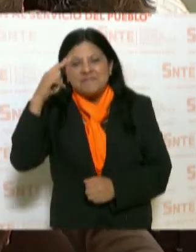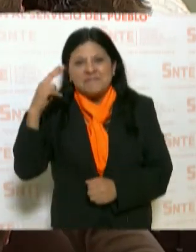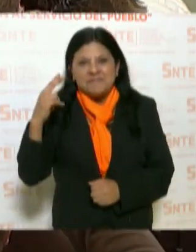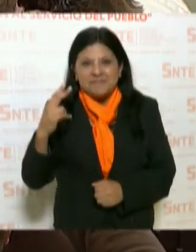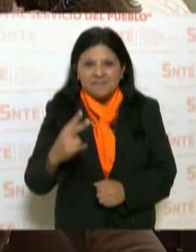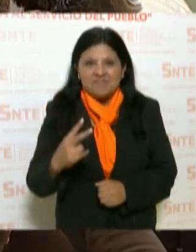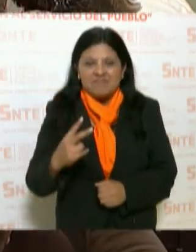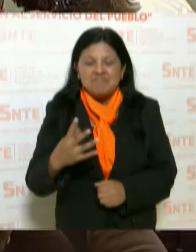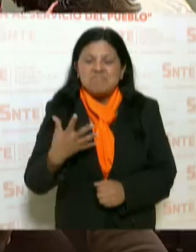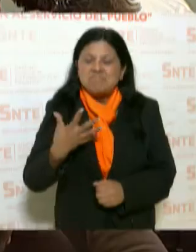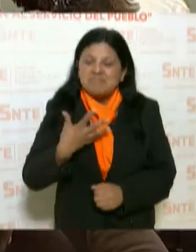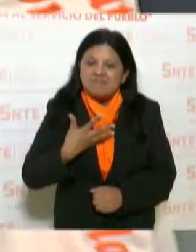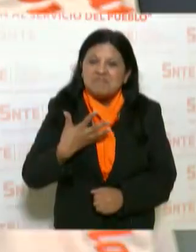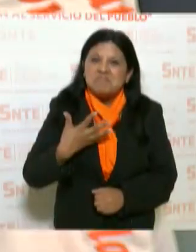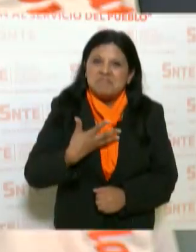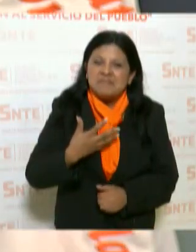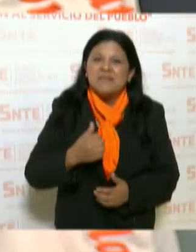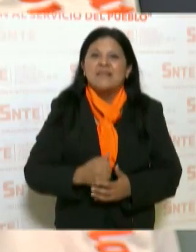tenemos una